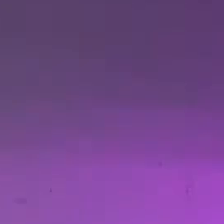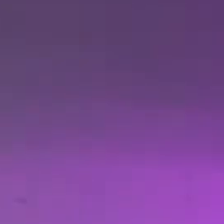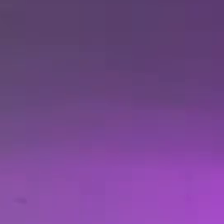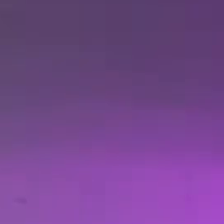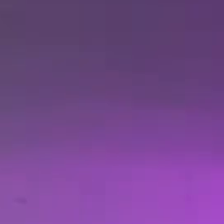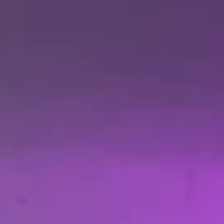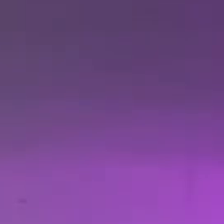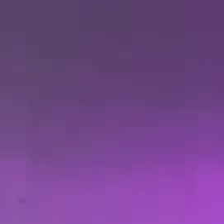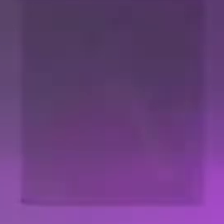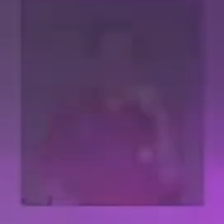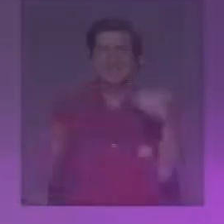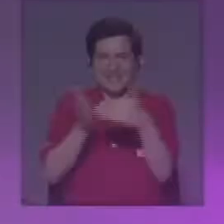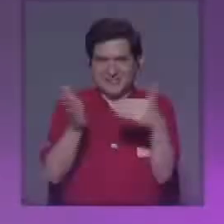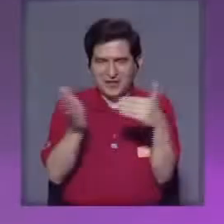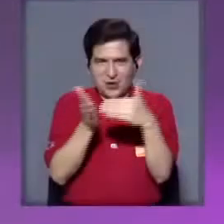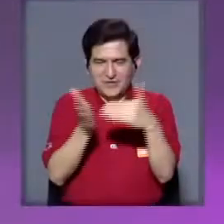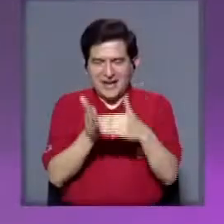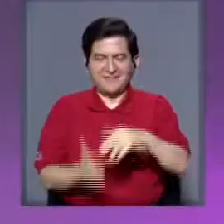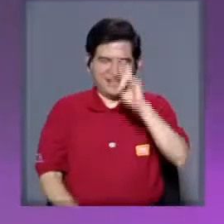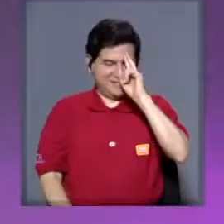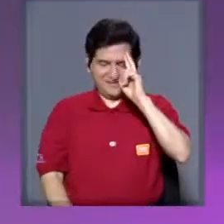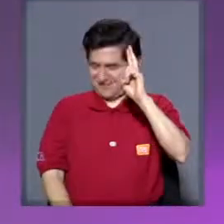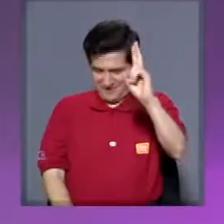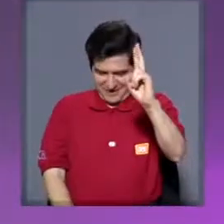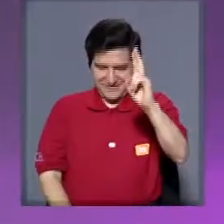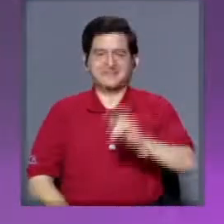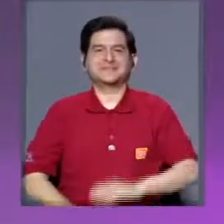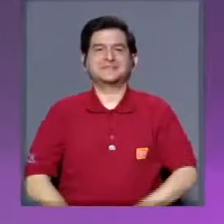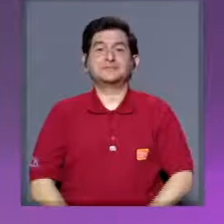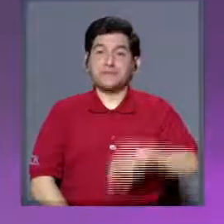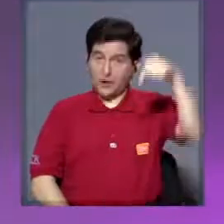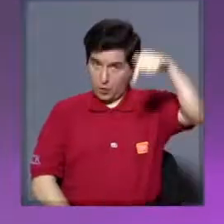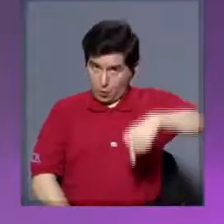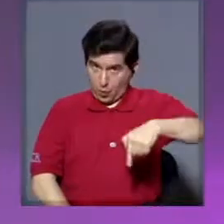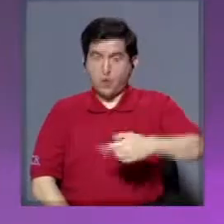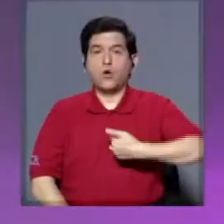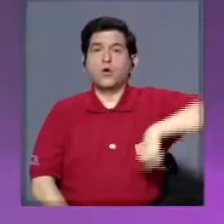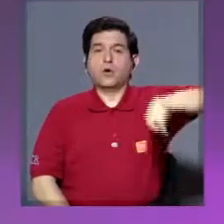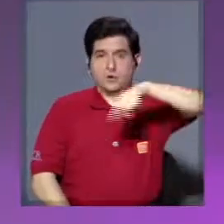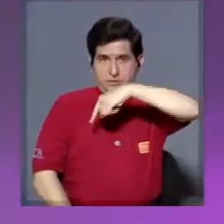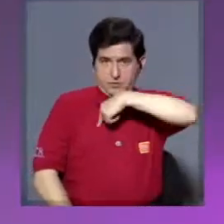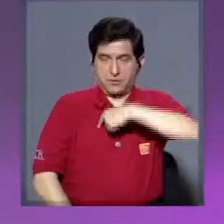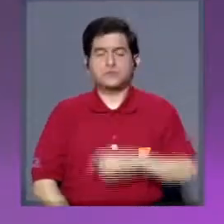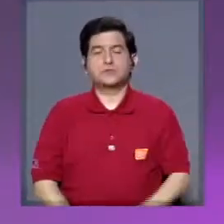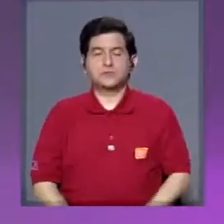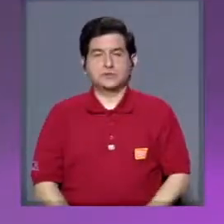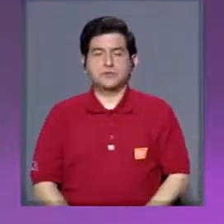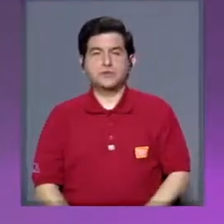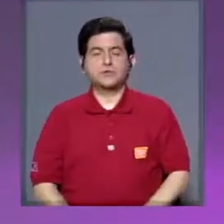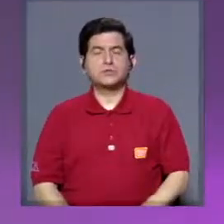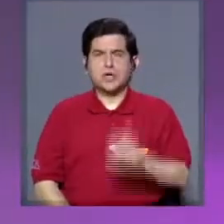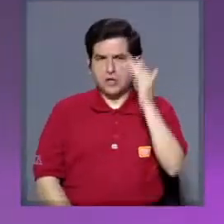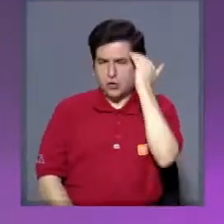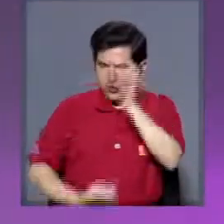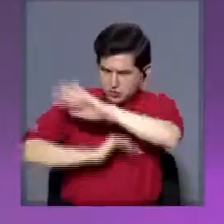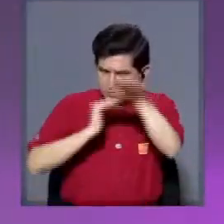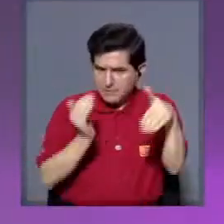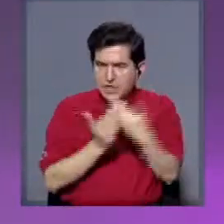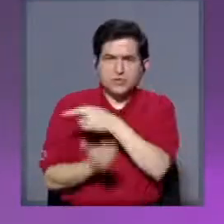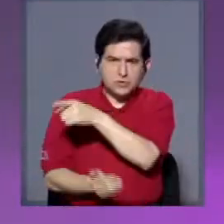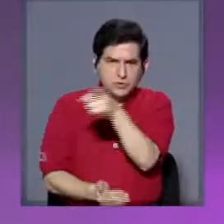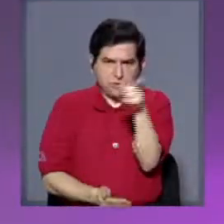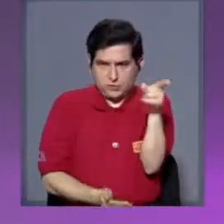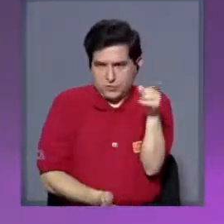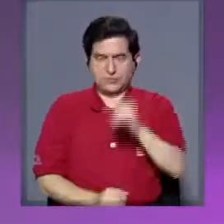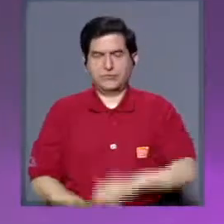gracias por estar una vez más con irreverencias hoy vamos a hacer de conocimiento de todos y todos ustedes